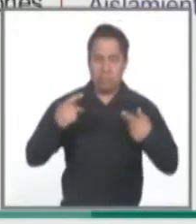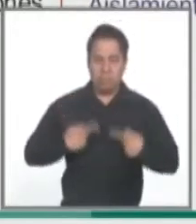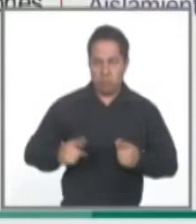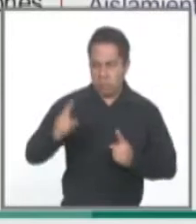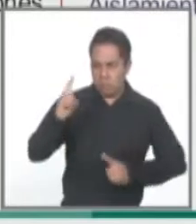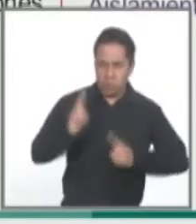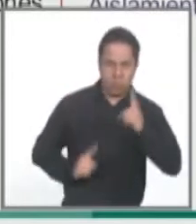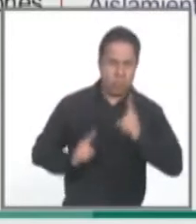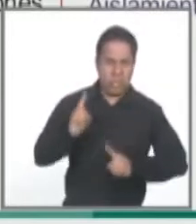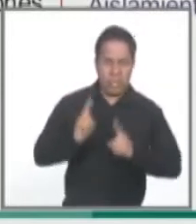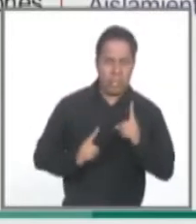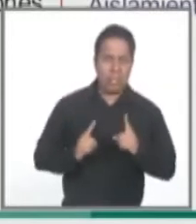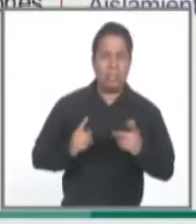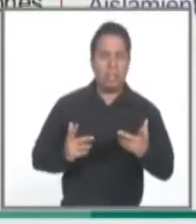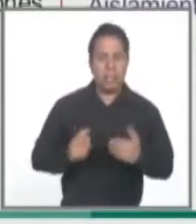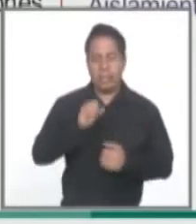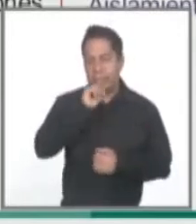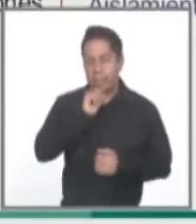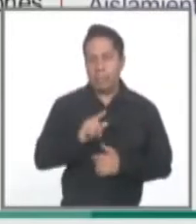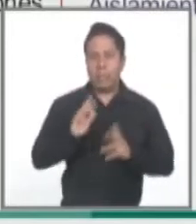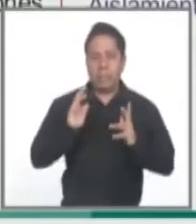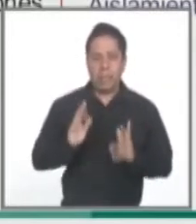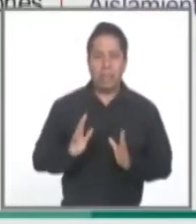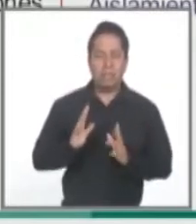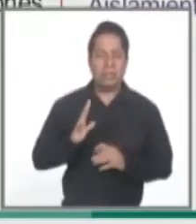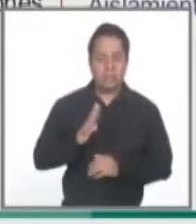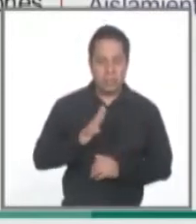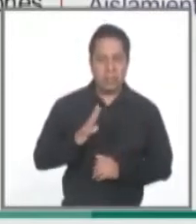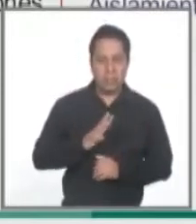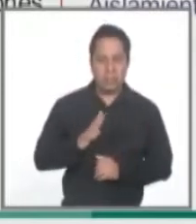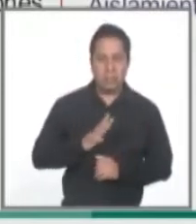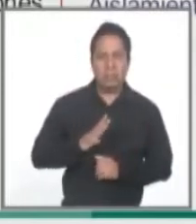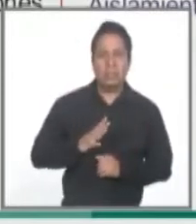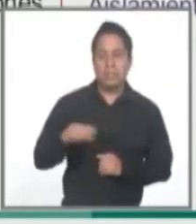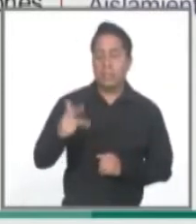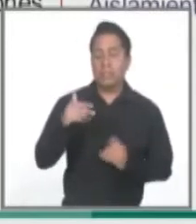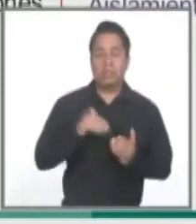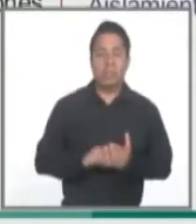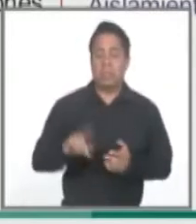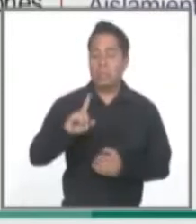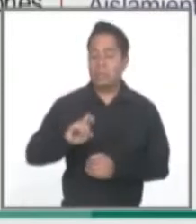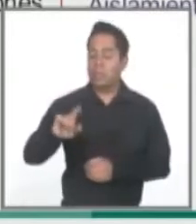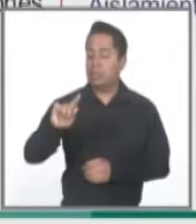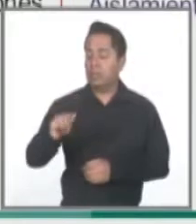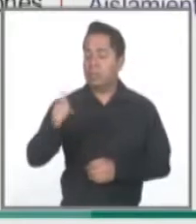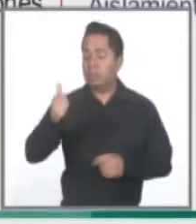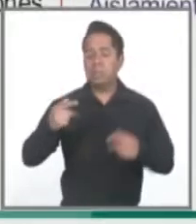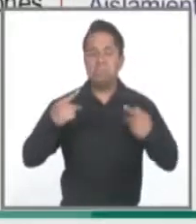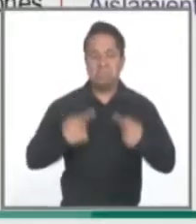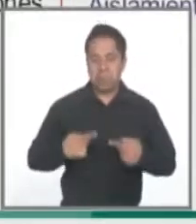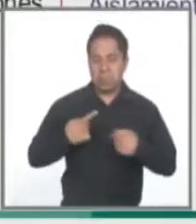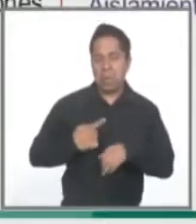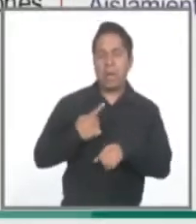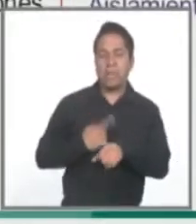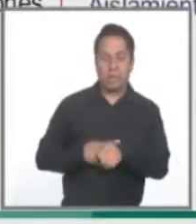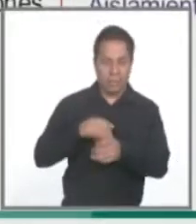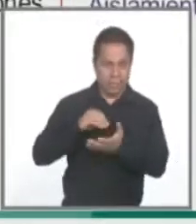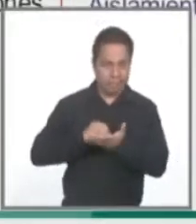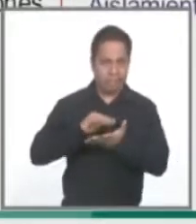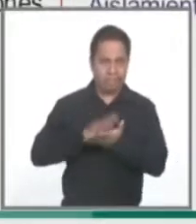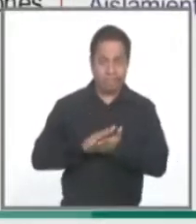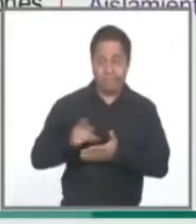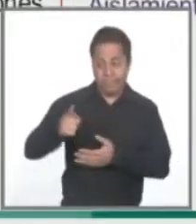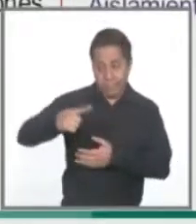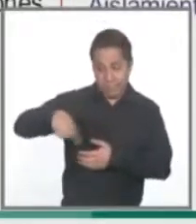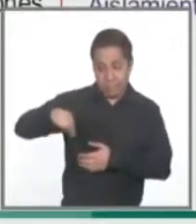lilia garcía cavanna quien señaló que se han notificado 19 mil 577 casos de los cuales 5 mil 681 han sido